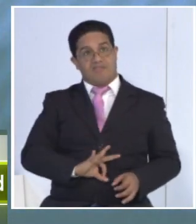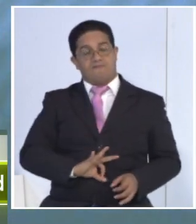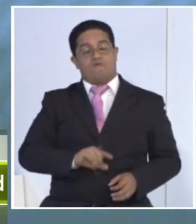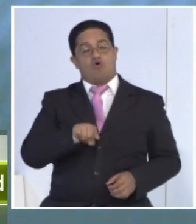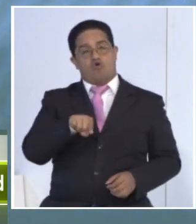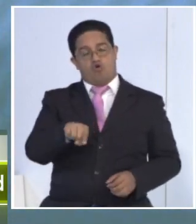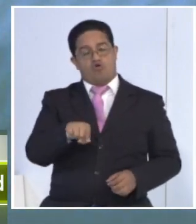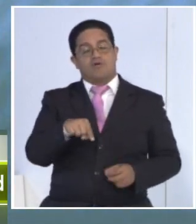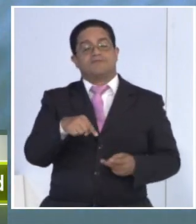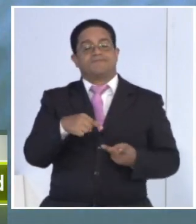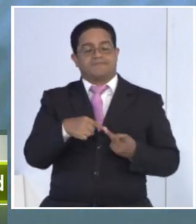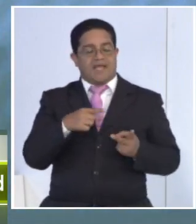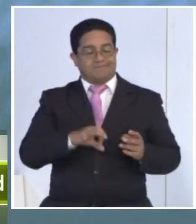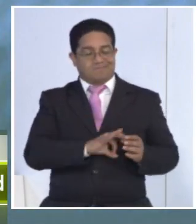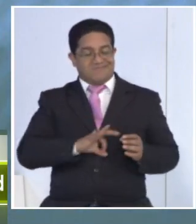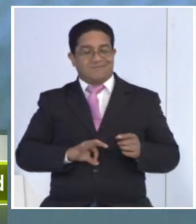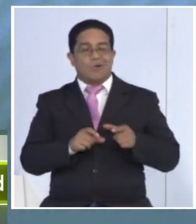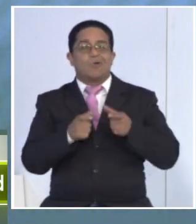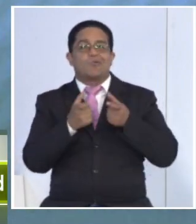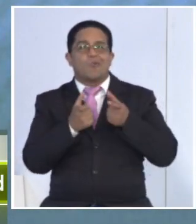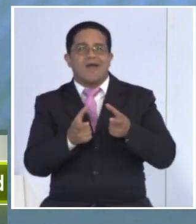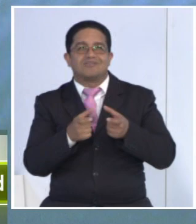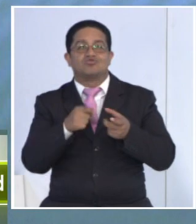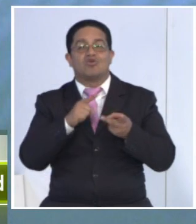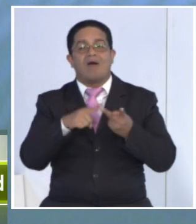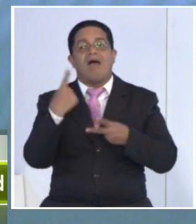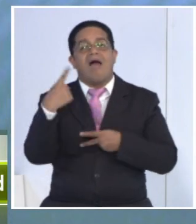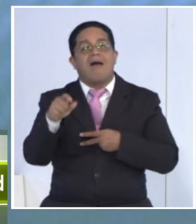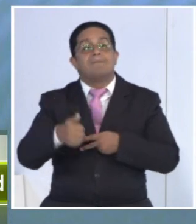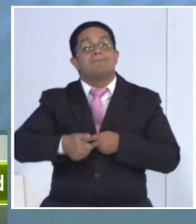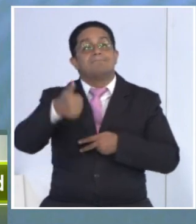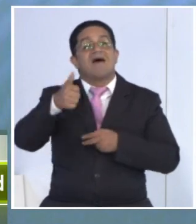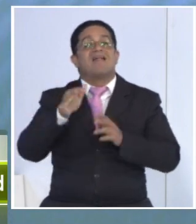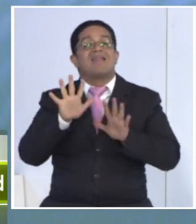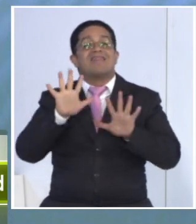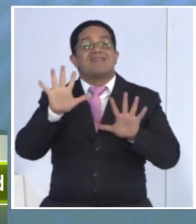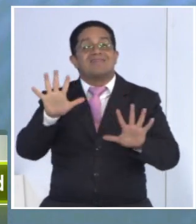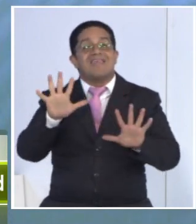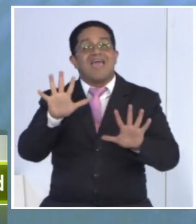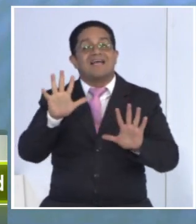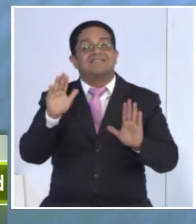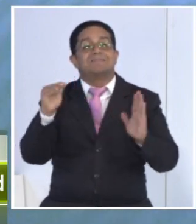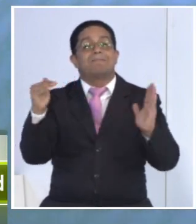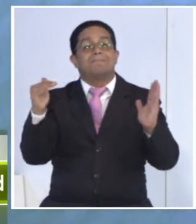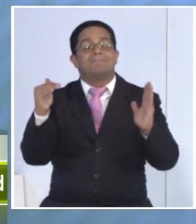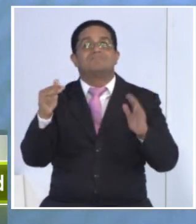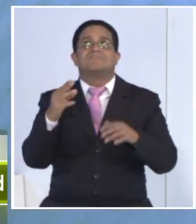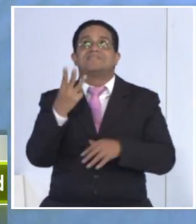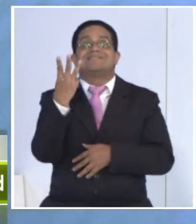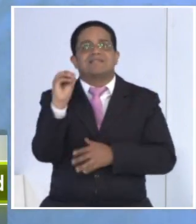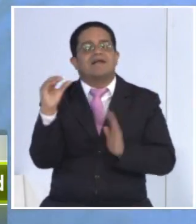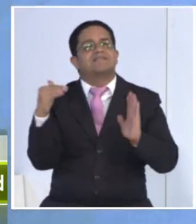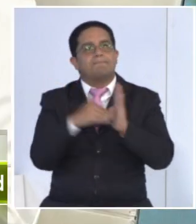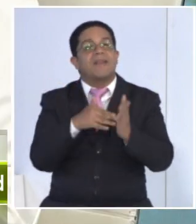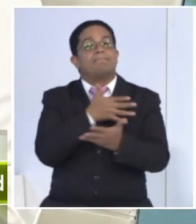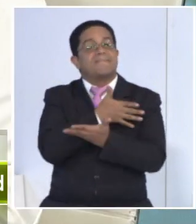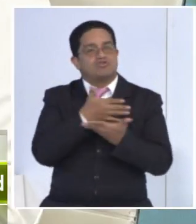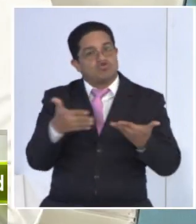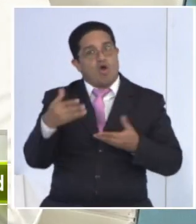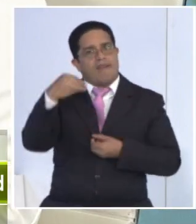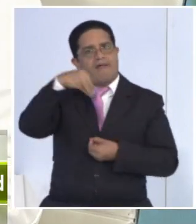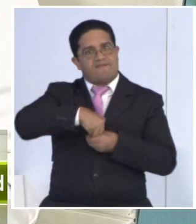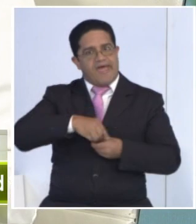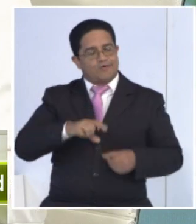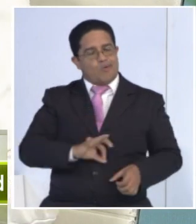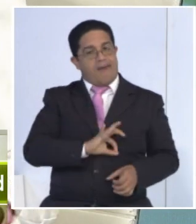digestivo en el intestino grueso. Existen más de 10 trillones de Muchísimo, bacterias. un gran universo que está ahí en nuestro